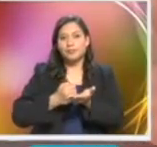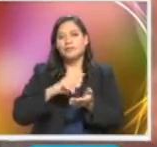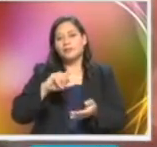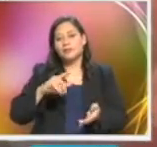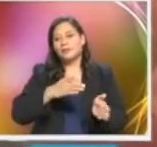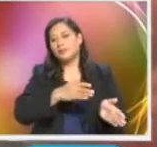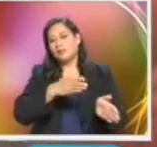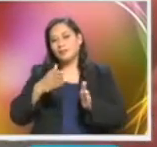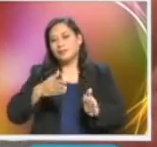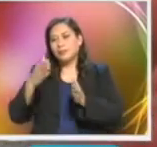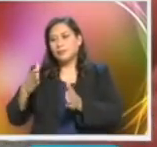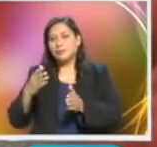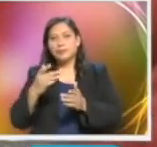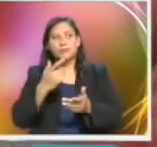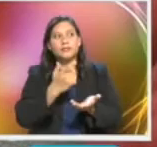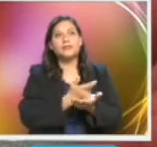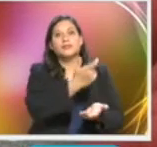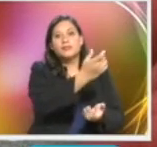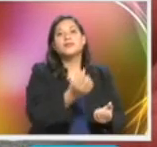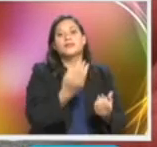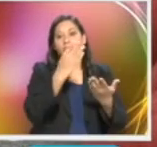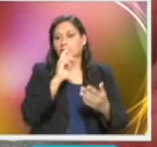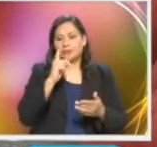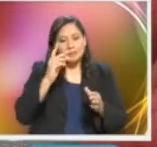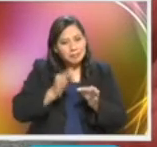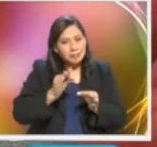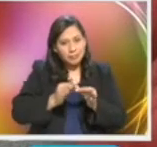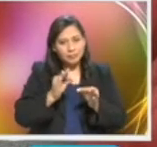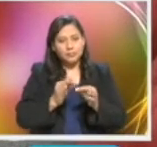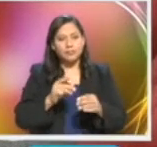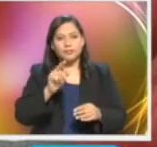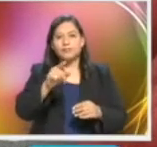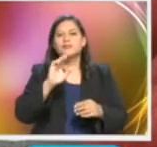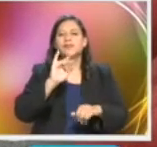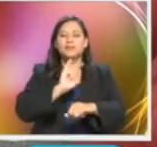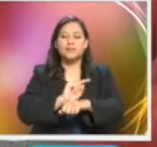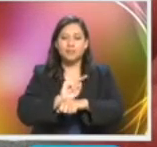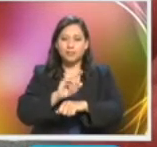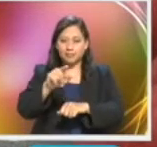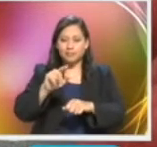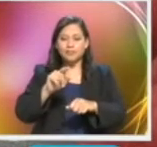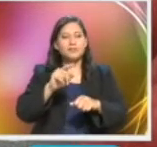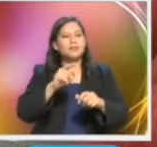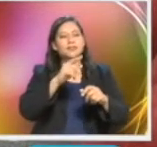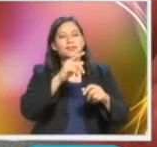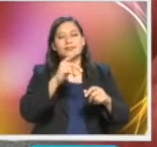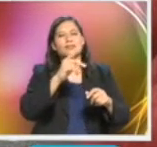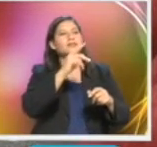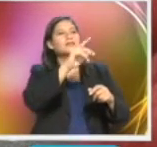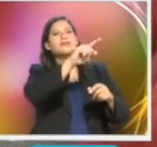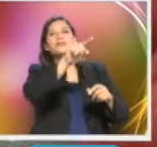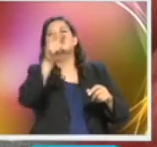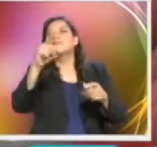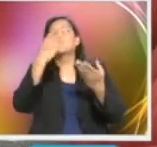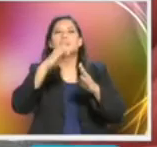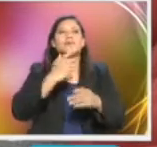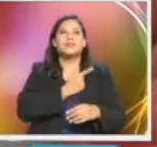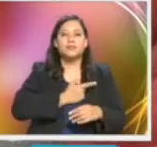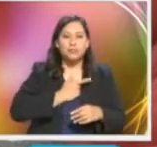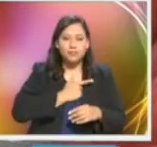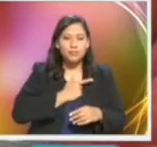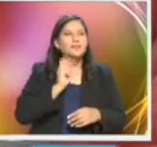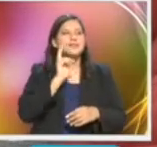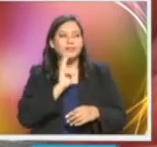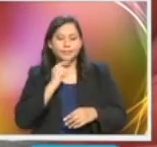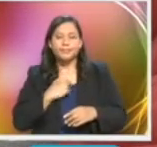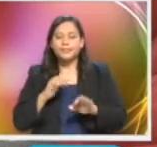que ver. Es muy fácil. Yo lo que les recomiendo es que entren al simulador de crédito de la institución que les gusta Muy bien. y que hagan una corrida